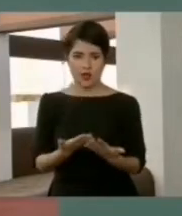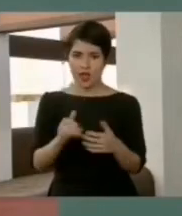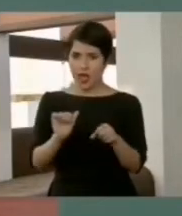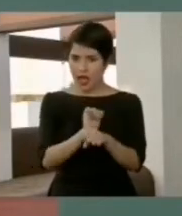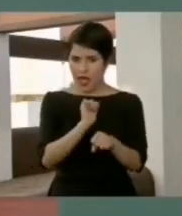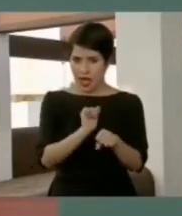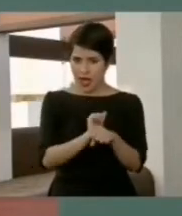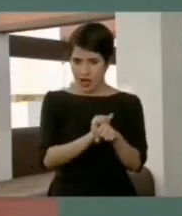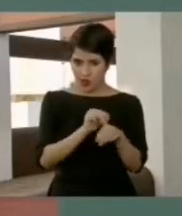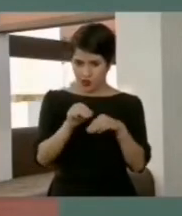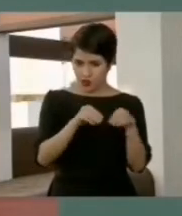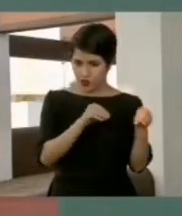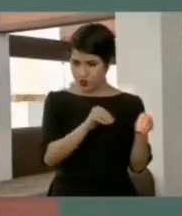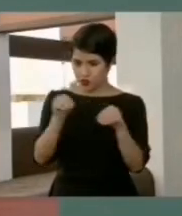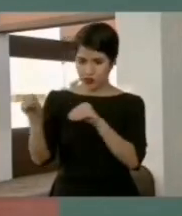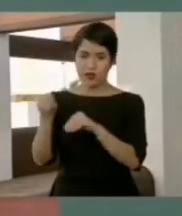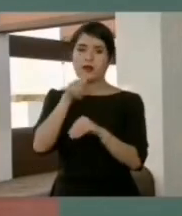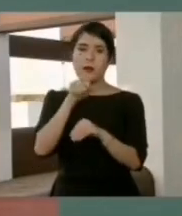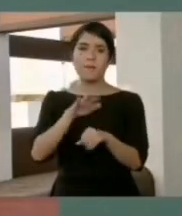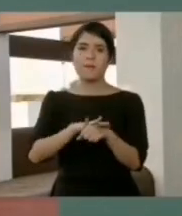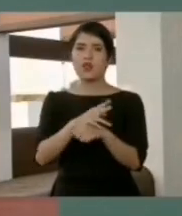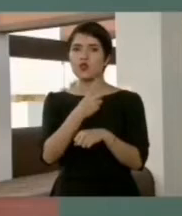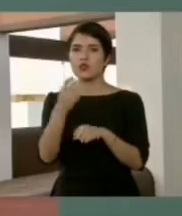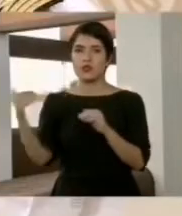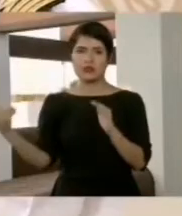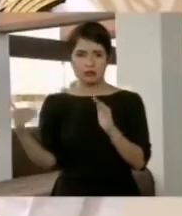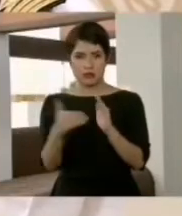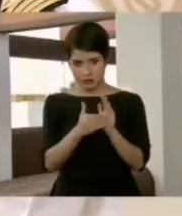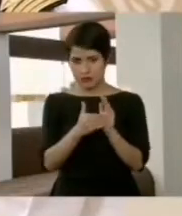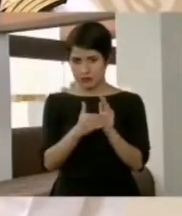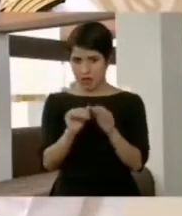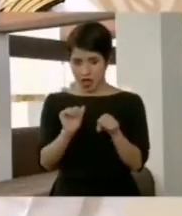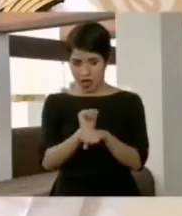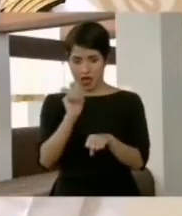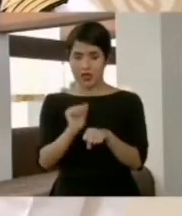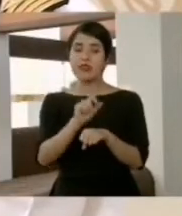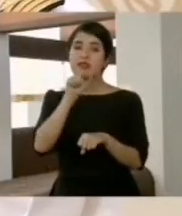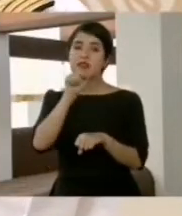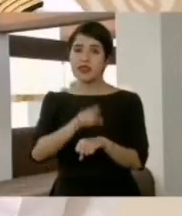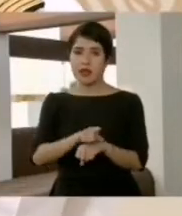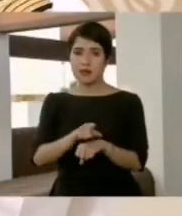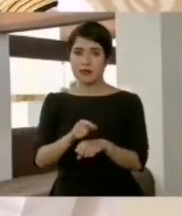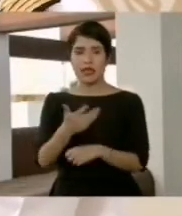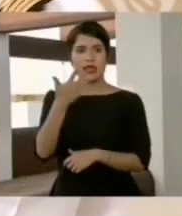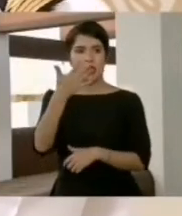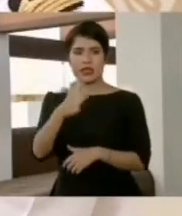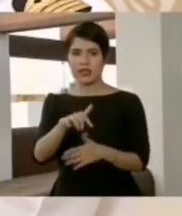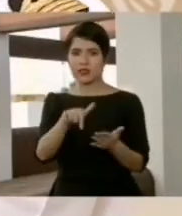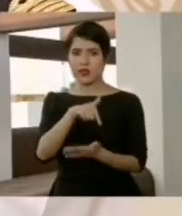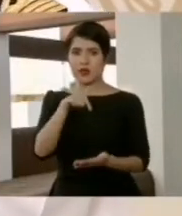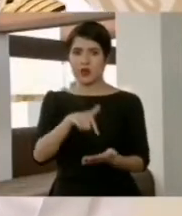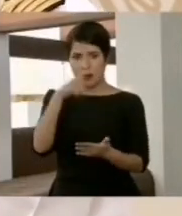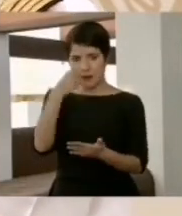autos en más de 200.000 unidades. También se llevó a cabo la rehabilitación de 10 módulos de inspección